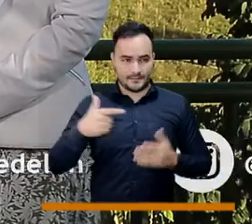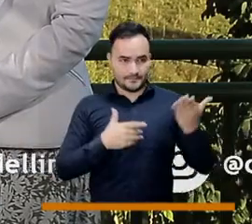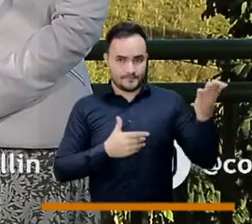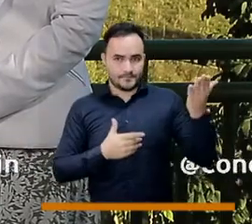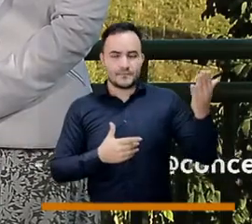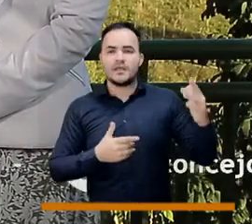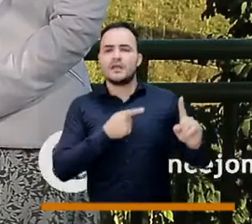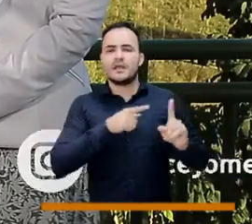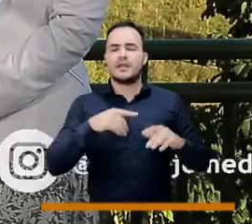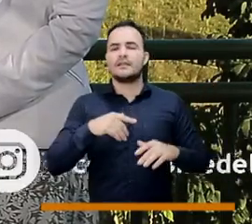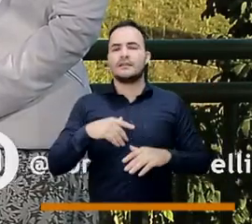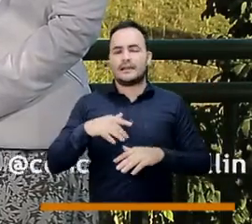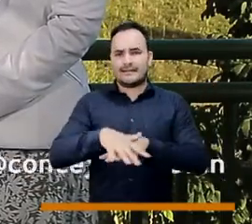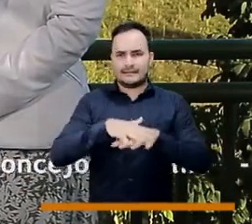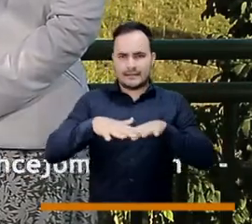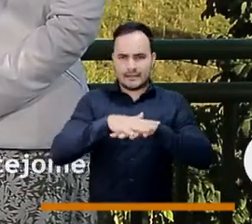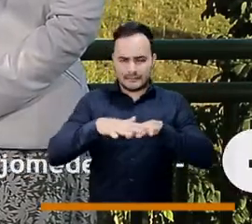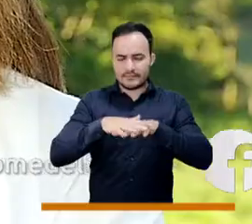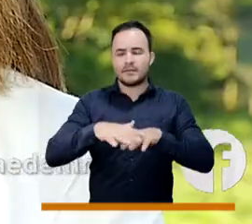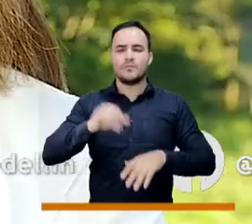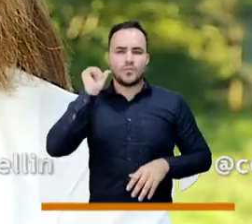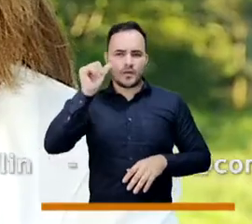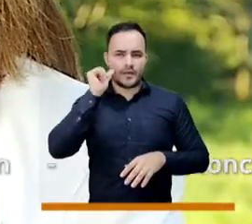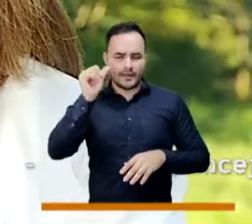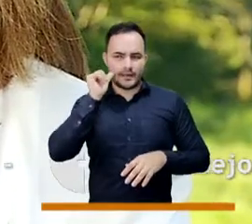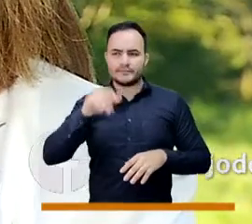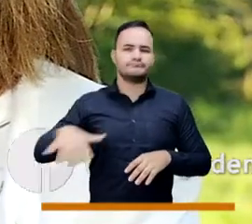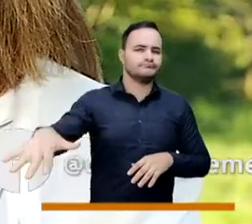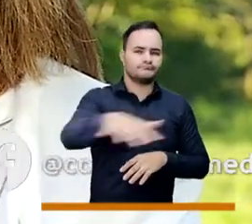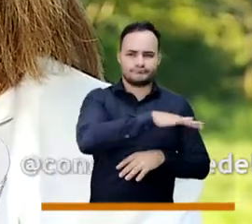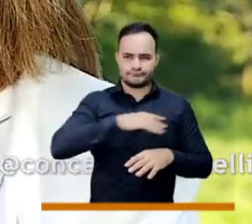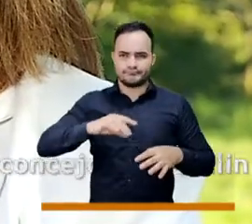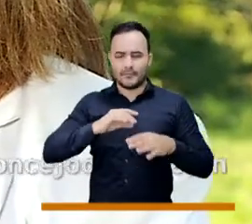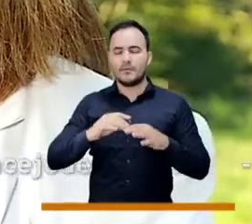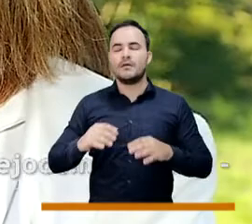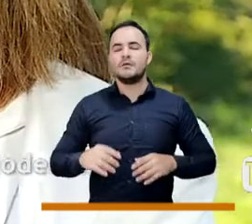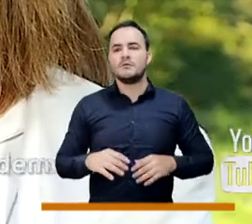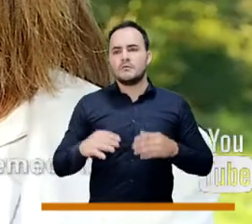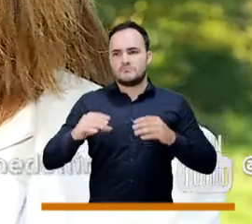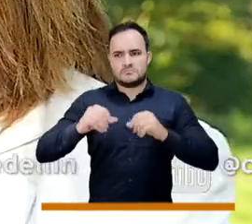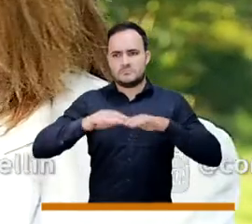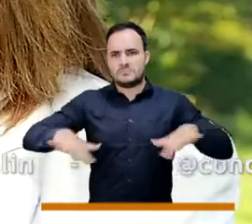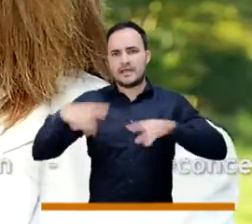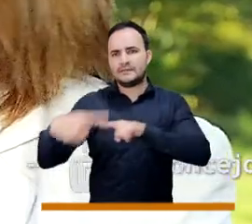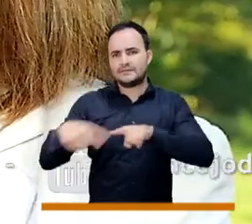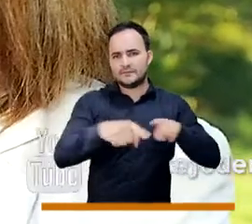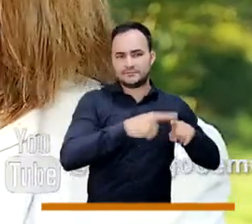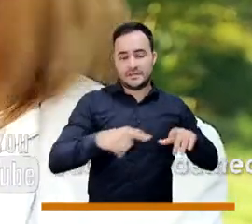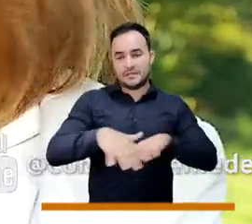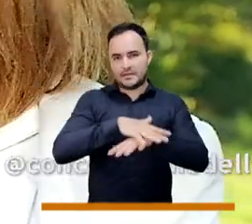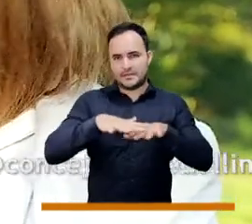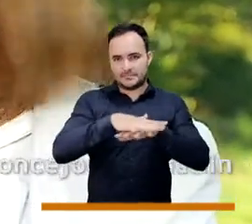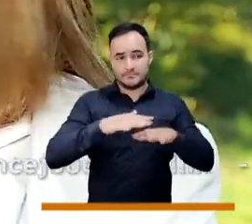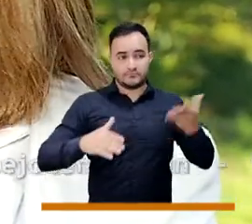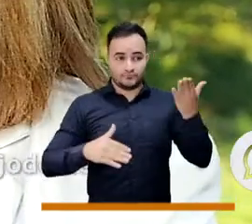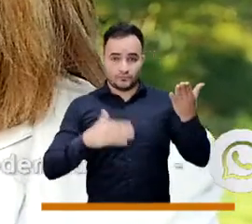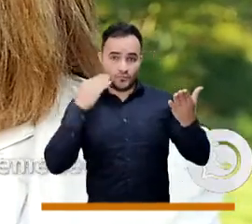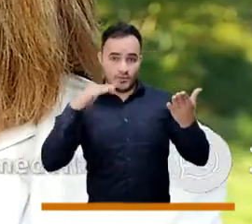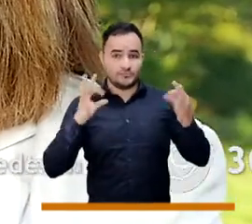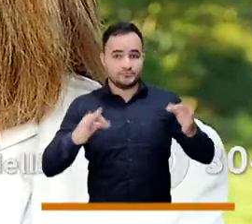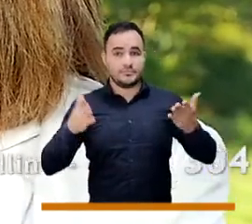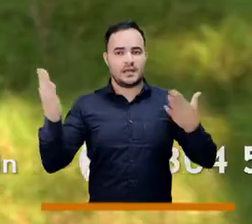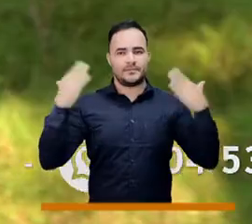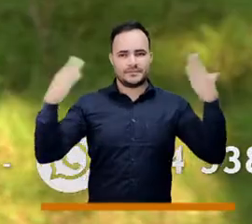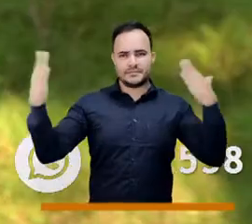Marín, de la Red Intercorregimental de Mujeres. Diana, una mujer campesina de la vereda La